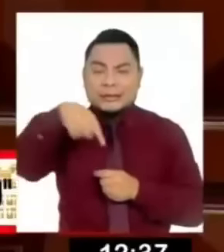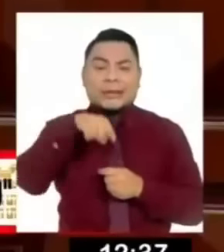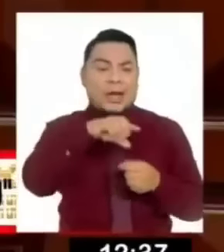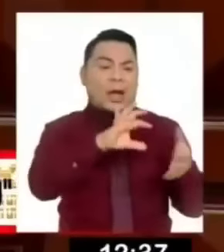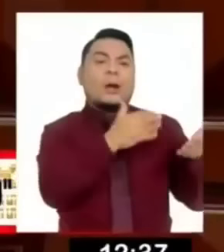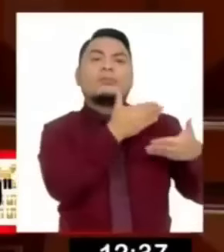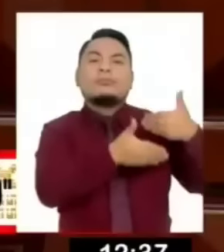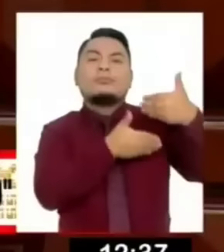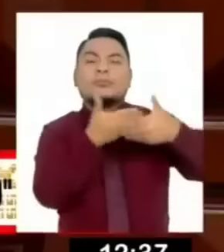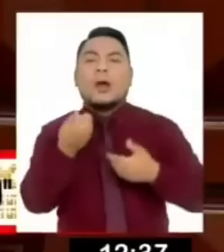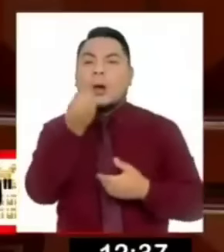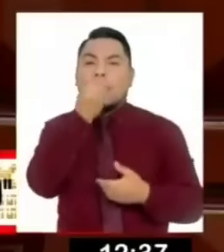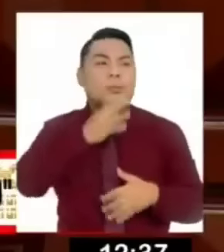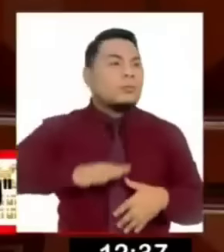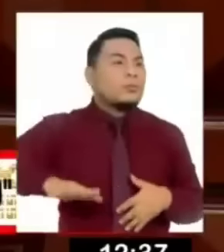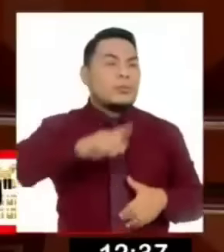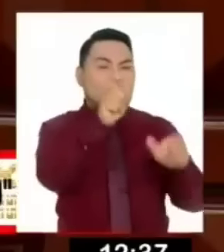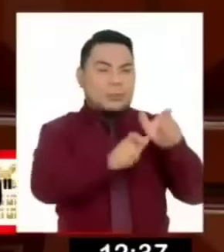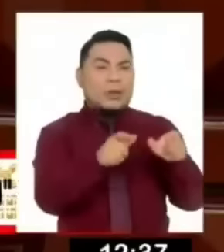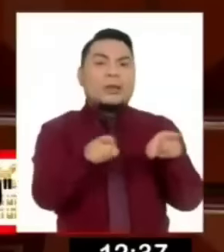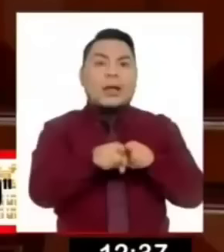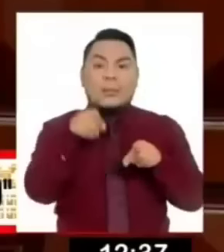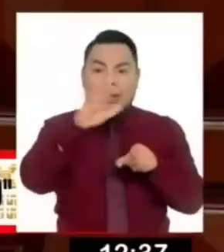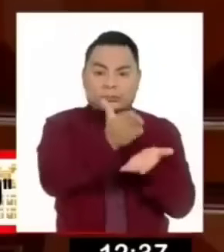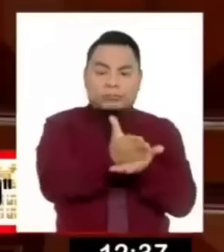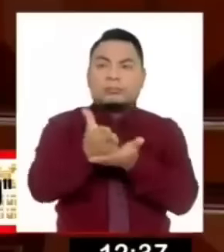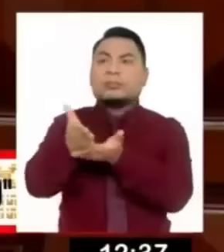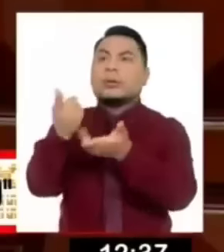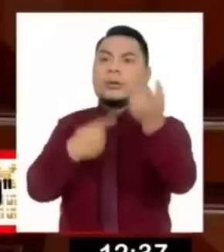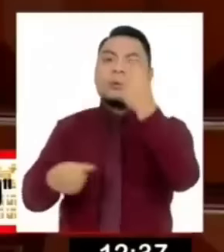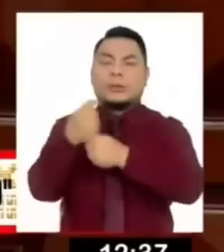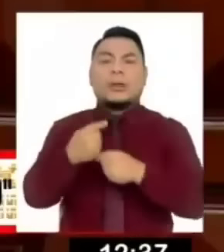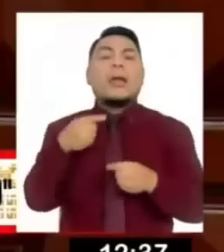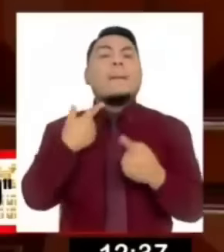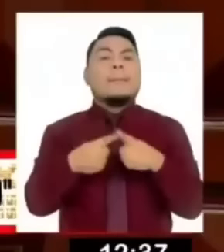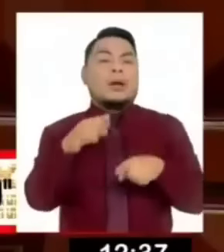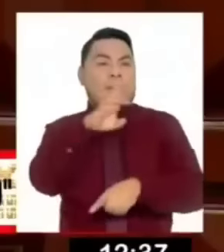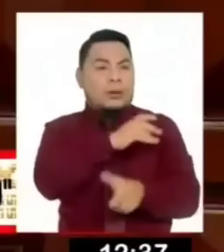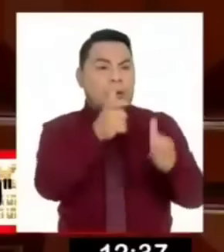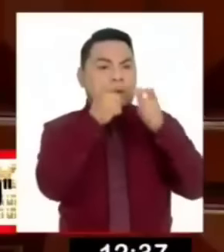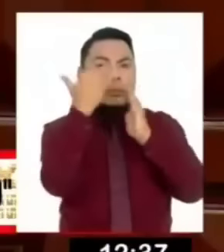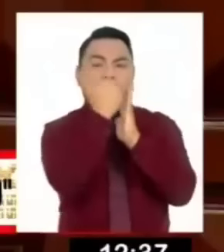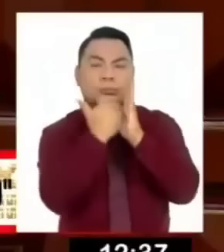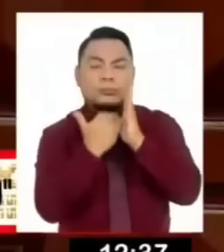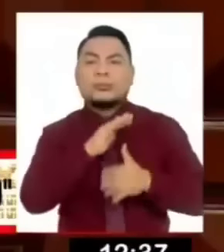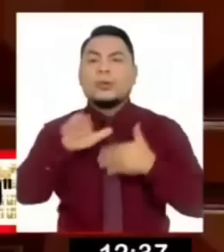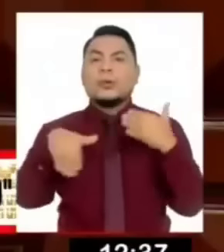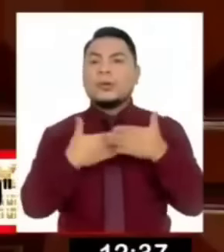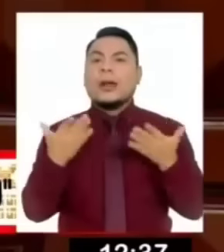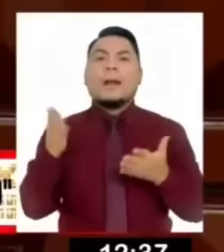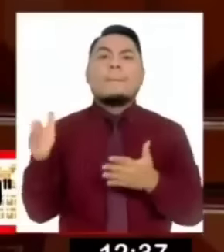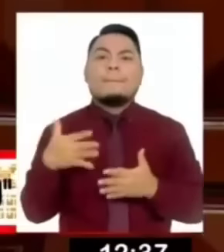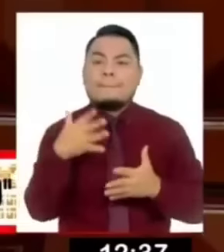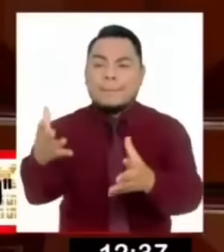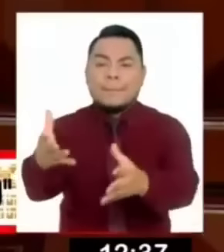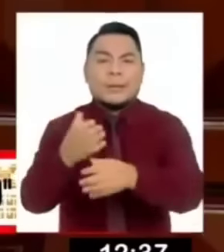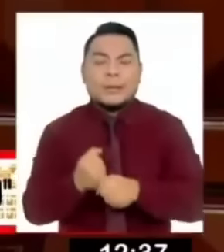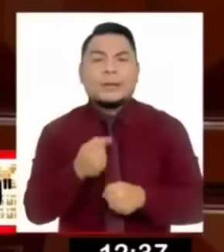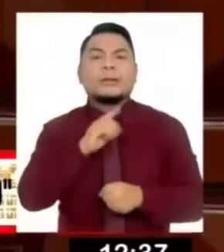productiva para el consumo humano directo en base al ordenamiento y fiscalización en la captura de especies